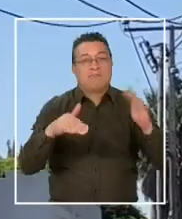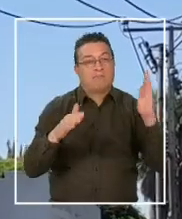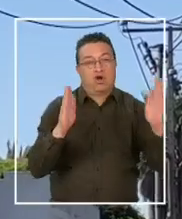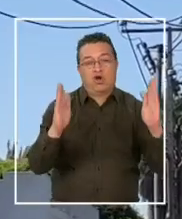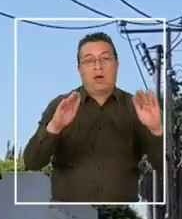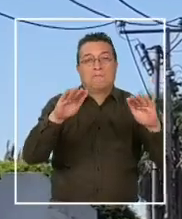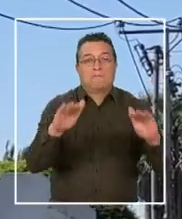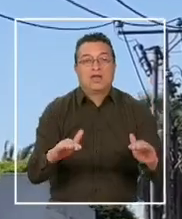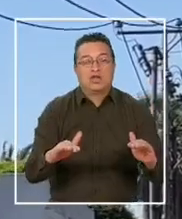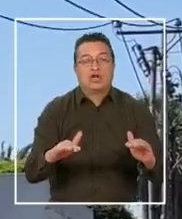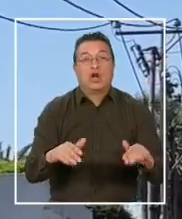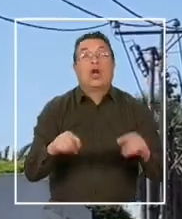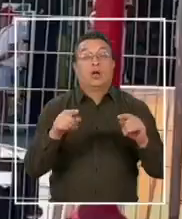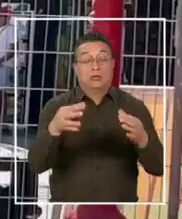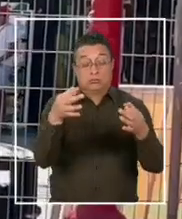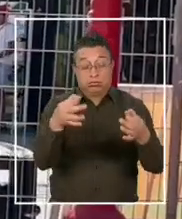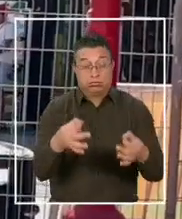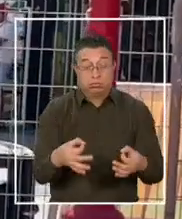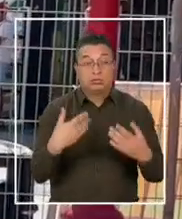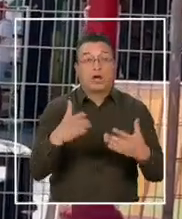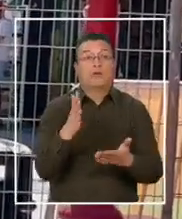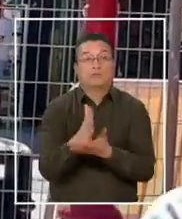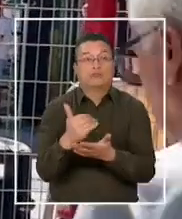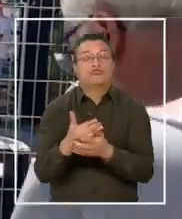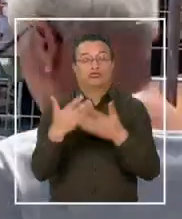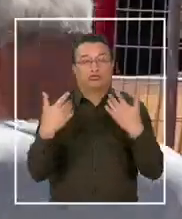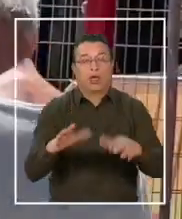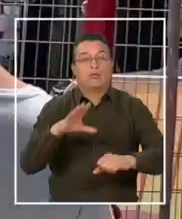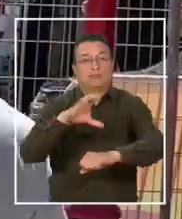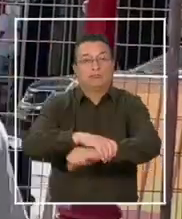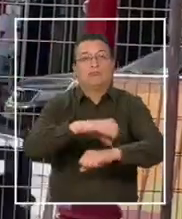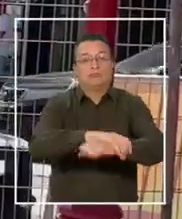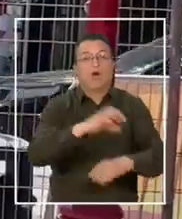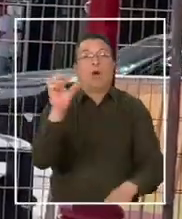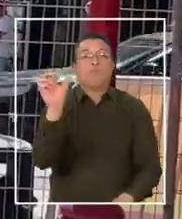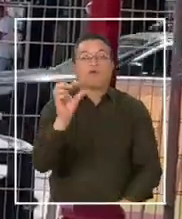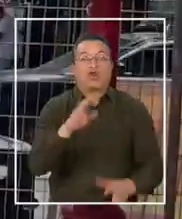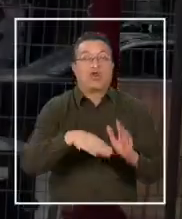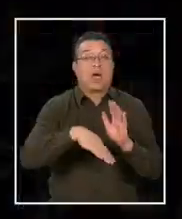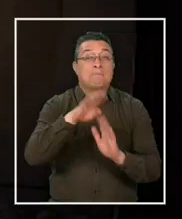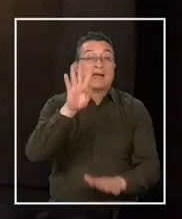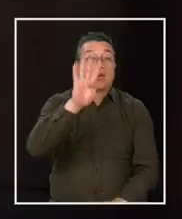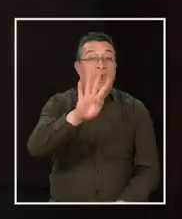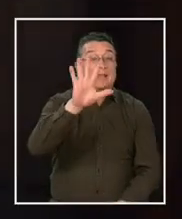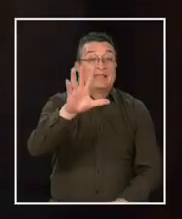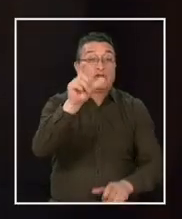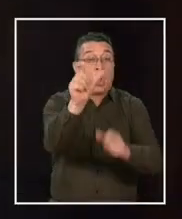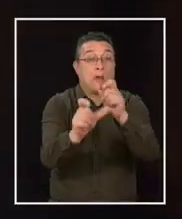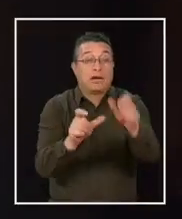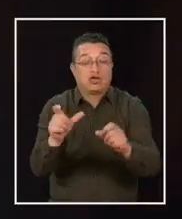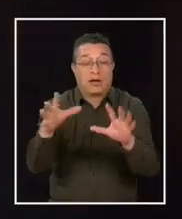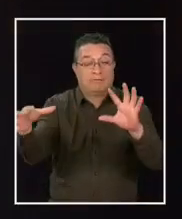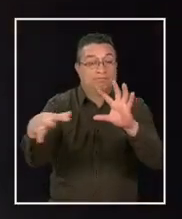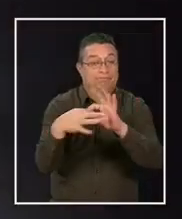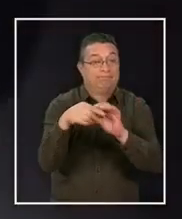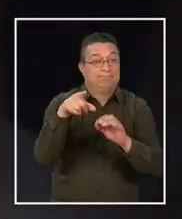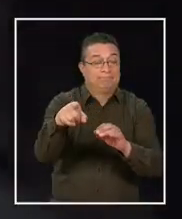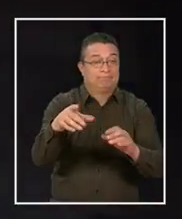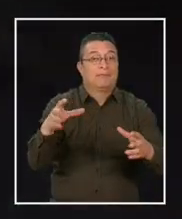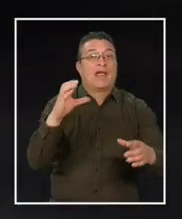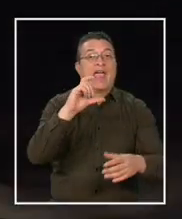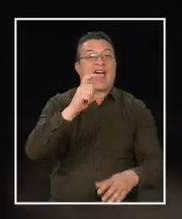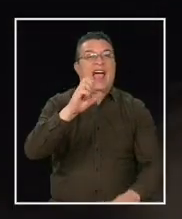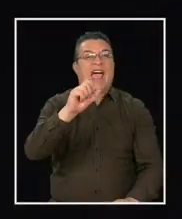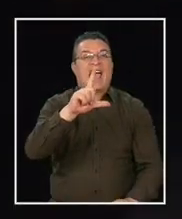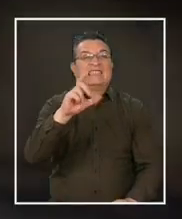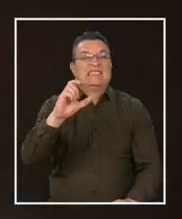periodo. Indicadores que se dan después de los operativos que tienen en prisión preventiva a más de 45 personas relacionadas al clan de los